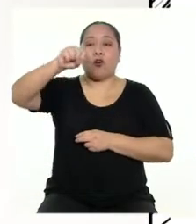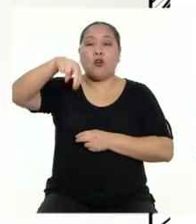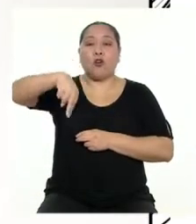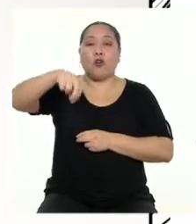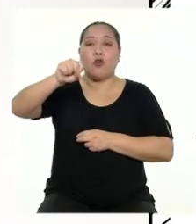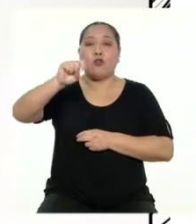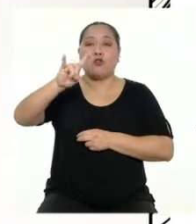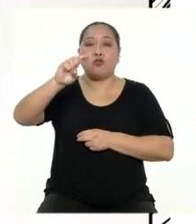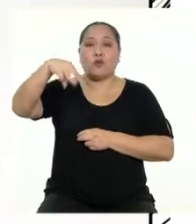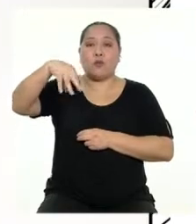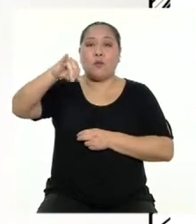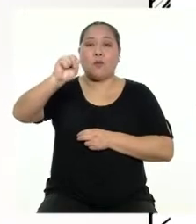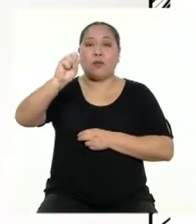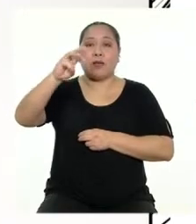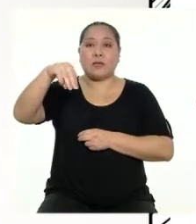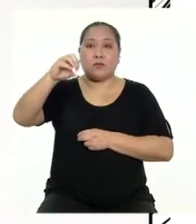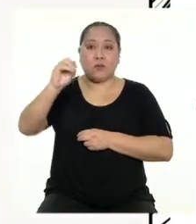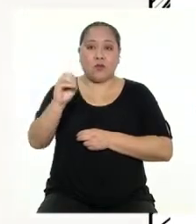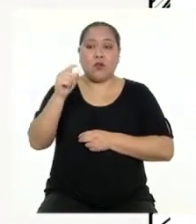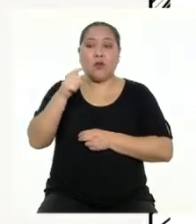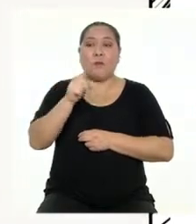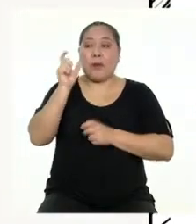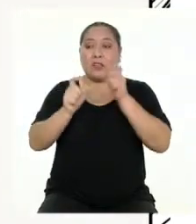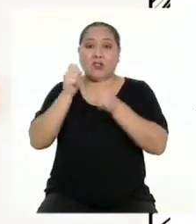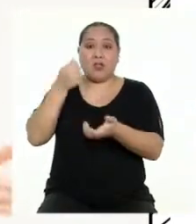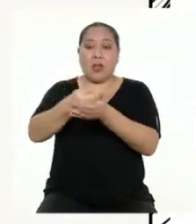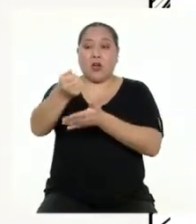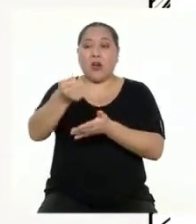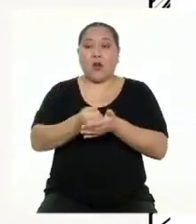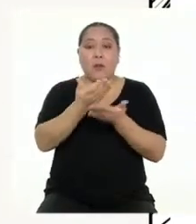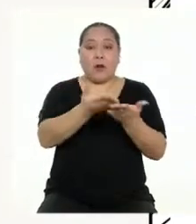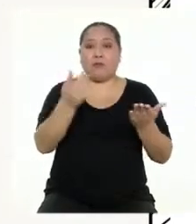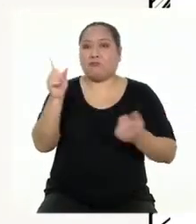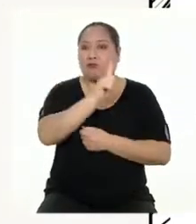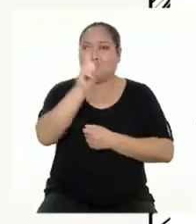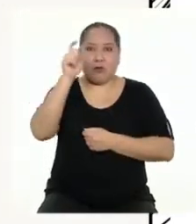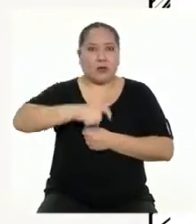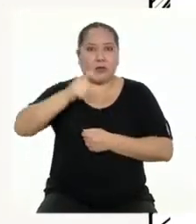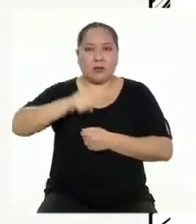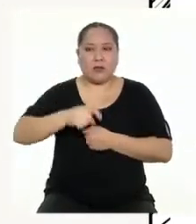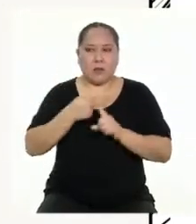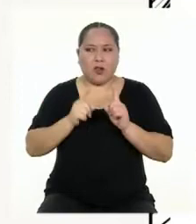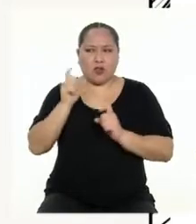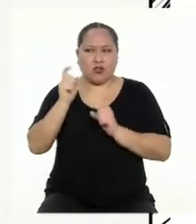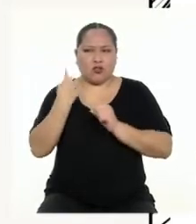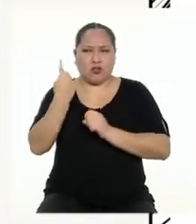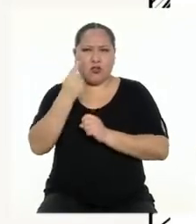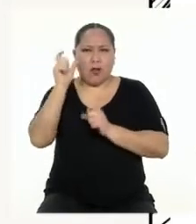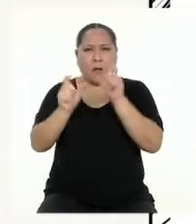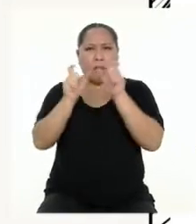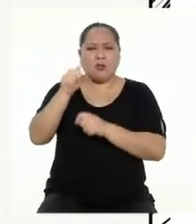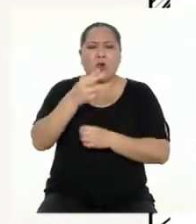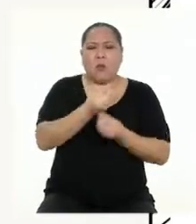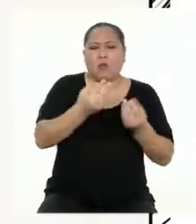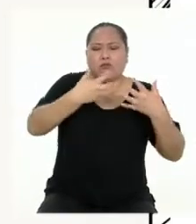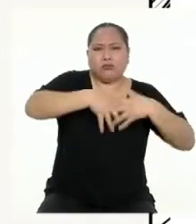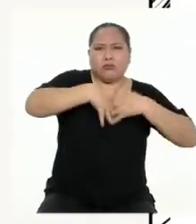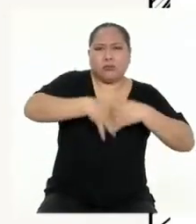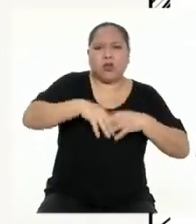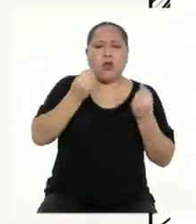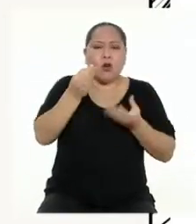compulsivamente bienes y servicios que en realidad no necesitan. Sin embargo, el origen de este problema no está ligado solo a las personas, sino a muchas industrias y la forma